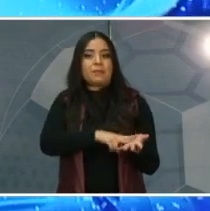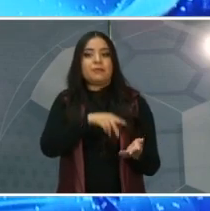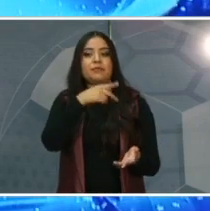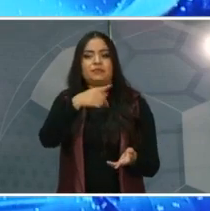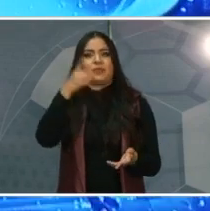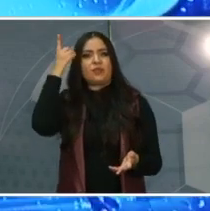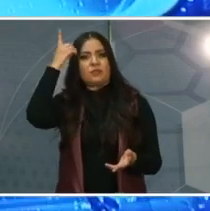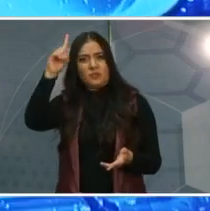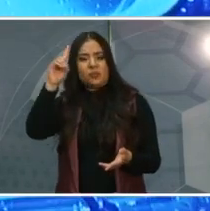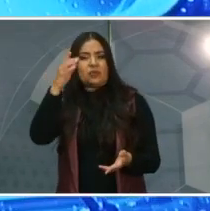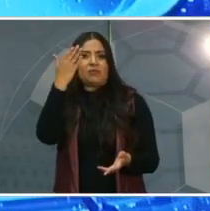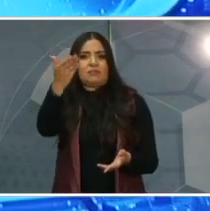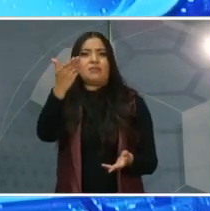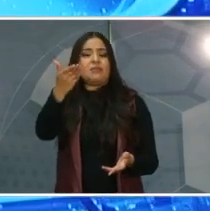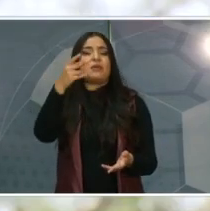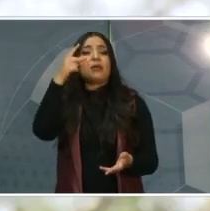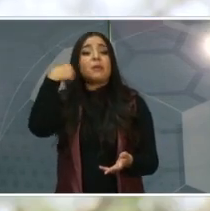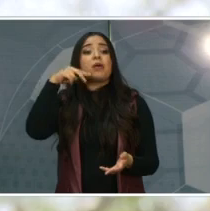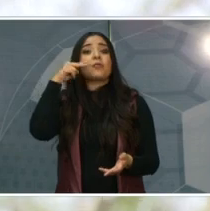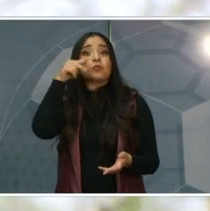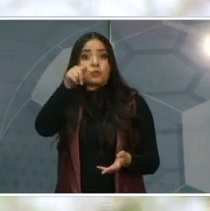ubicar al delincuente